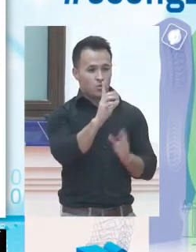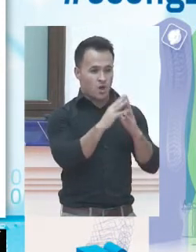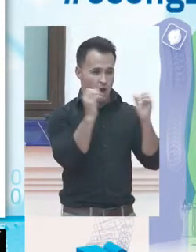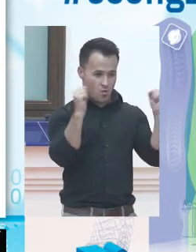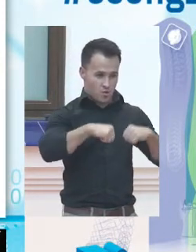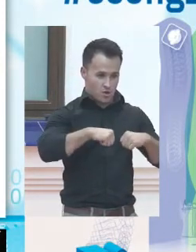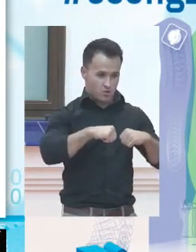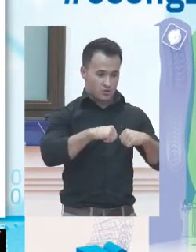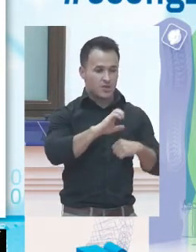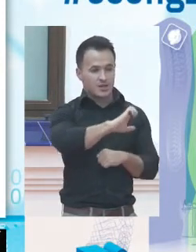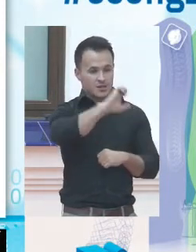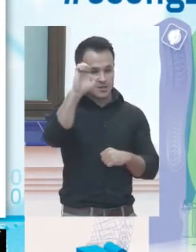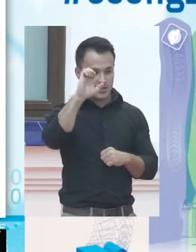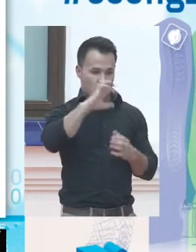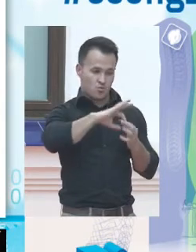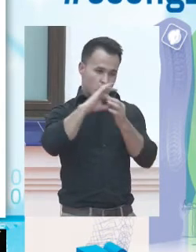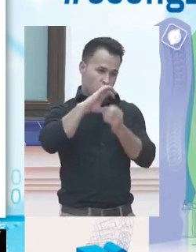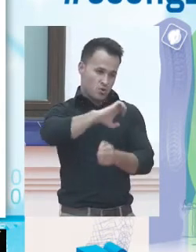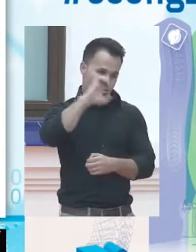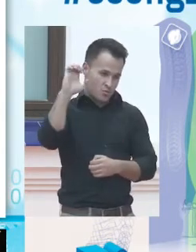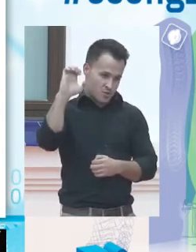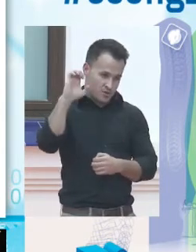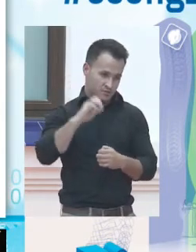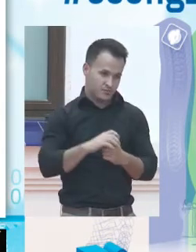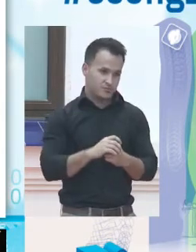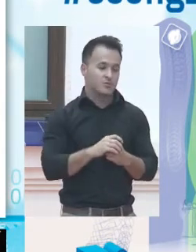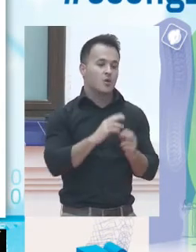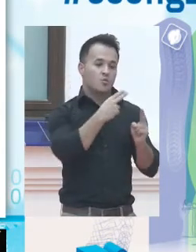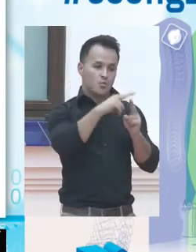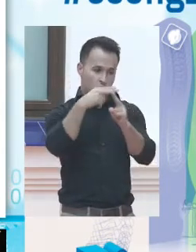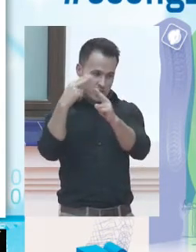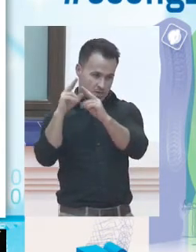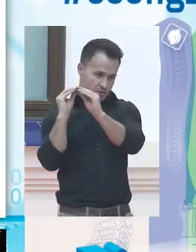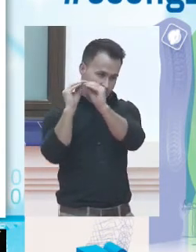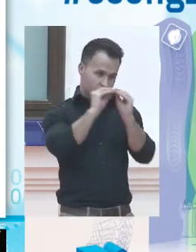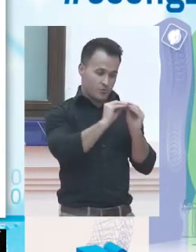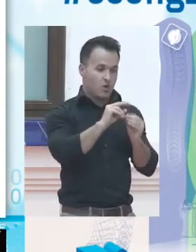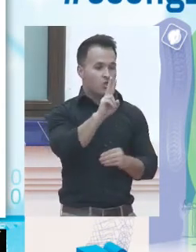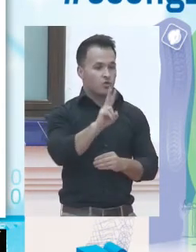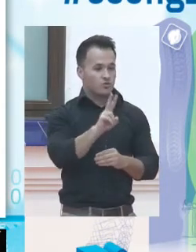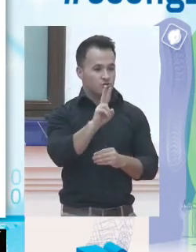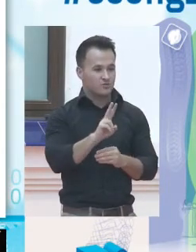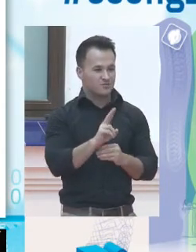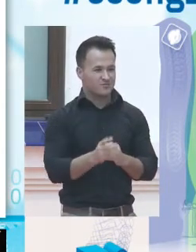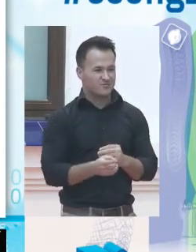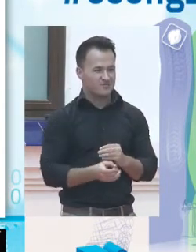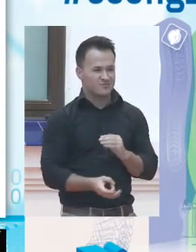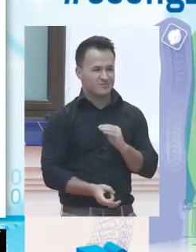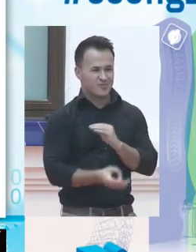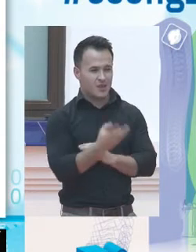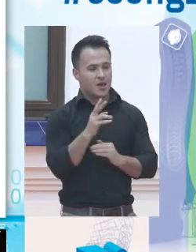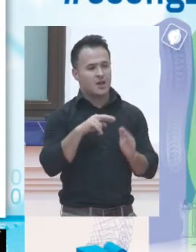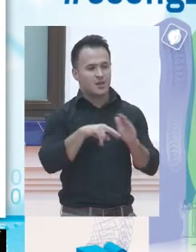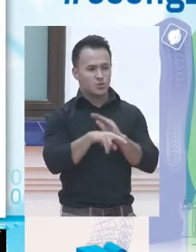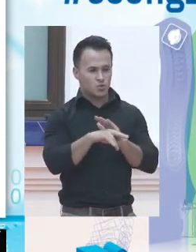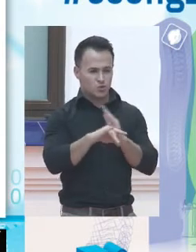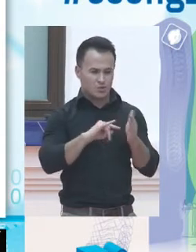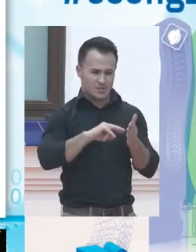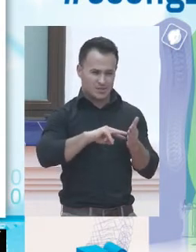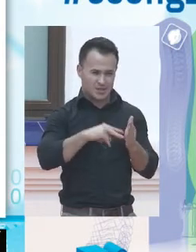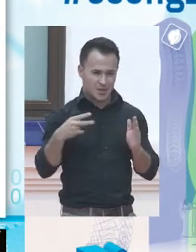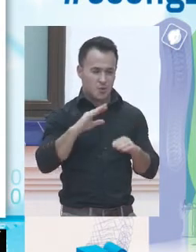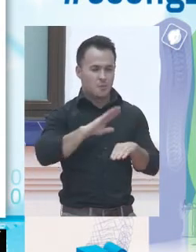acuerdos entre los Estados de la Unión Europea para armonizar sus políticas y regulaciones. 2, creando acuerdos entre los técnicos para que